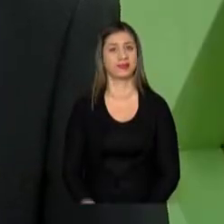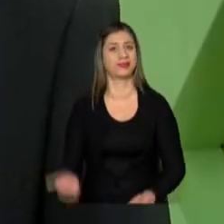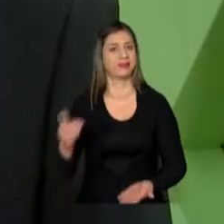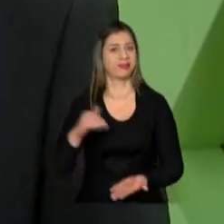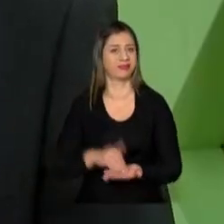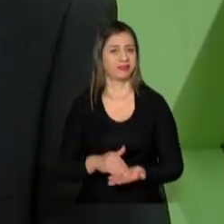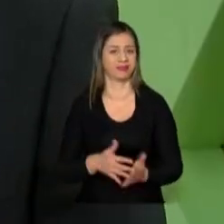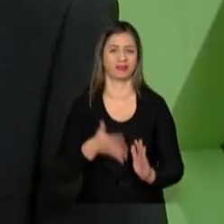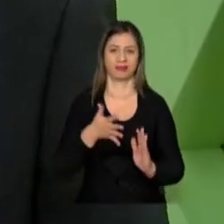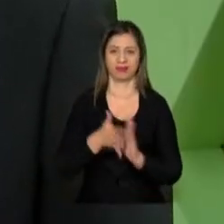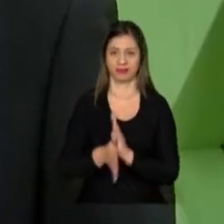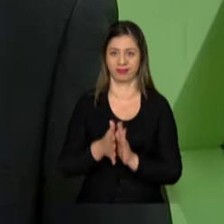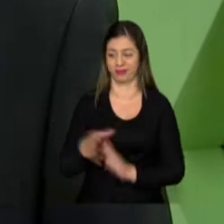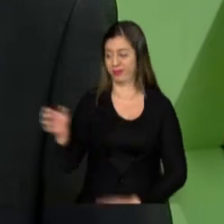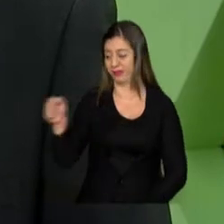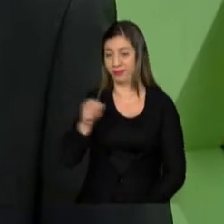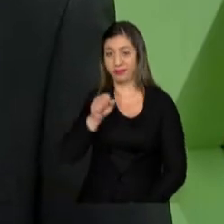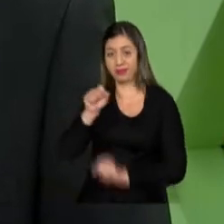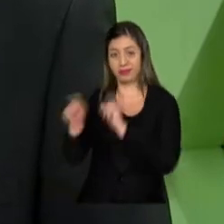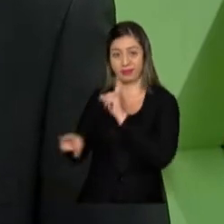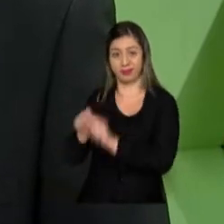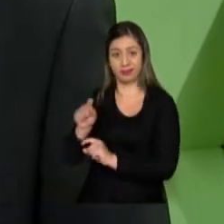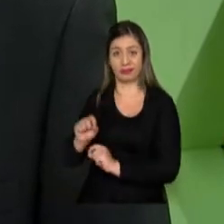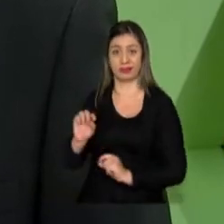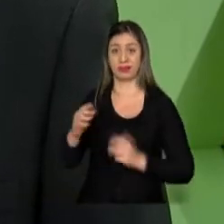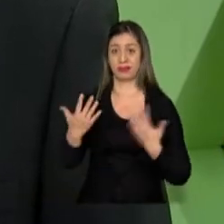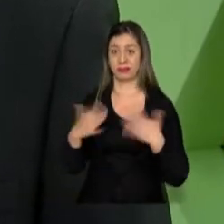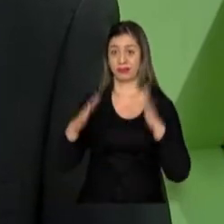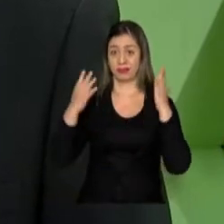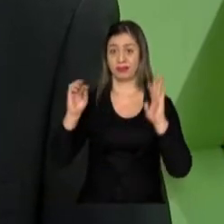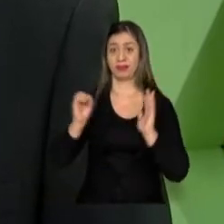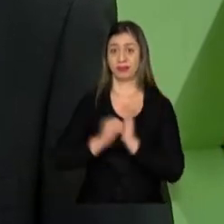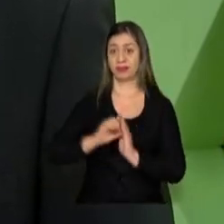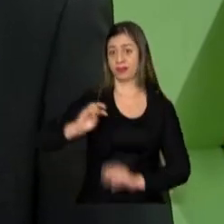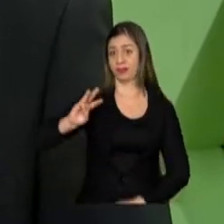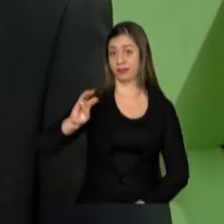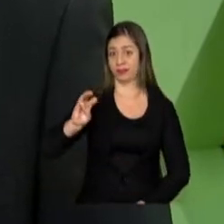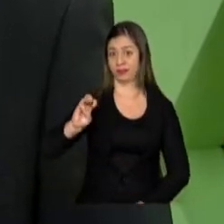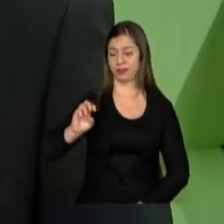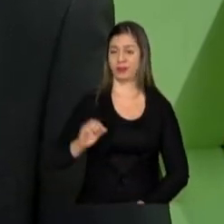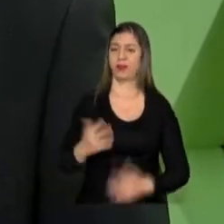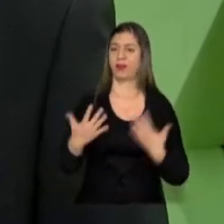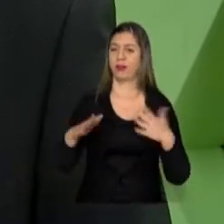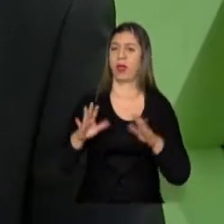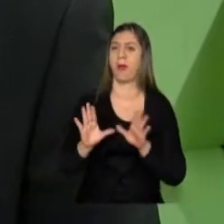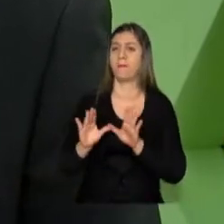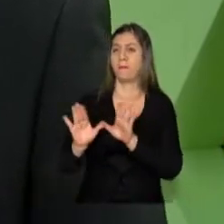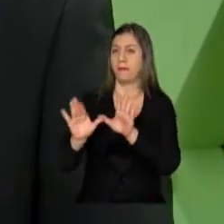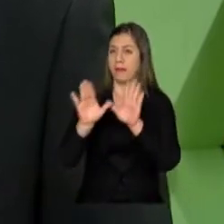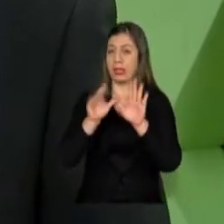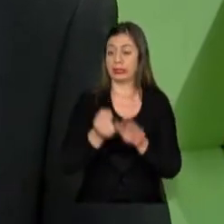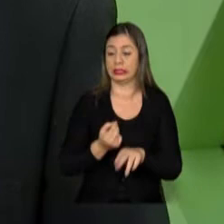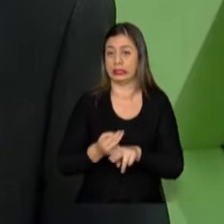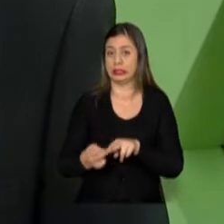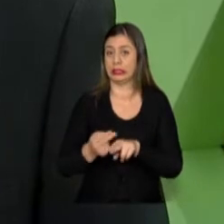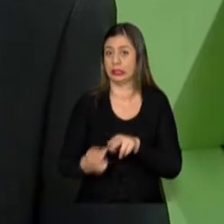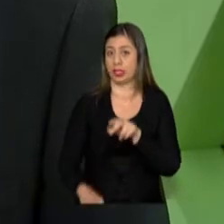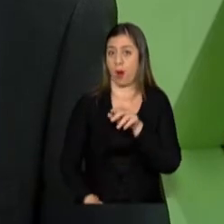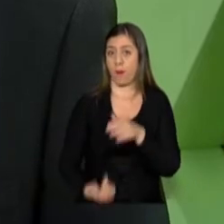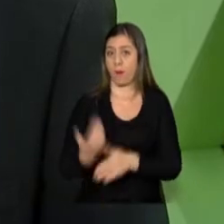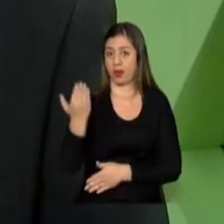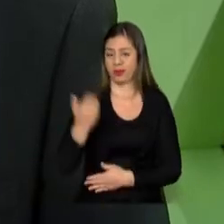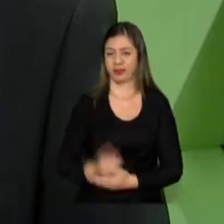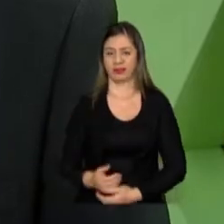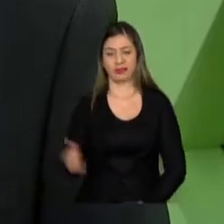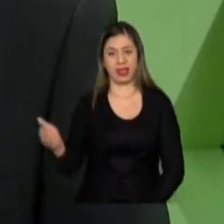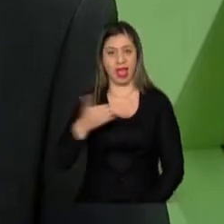Volvemos con nuestra entrevista de la semana para hablar de la octava versión de Colombia Beer Fair, que está a pocas horas de arrancar. Y tenemos aquí